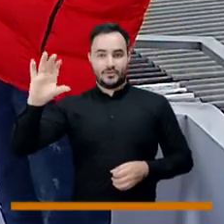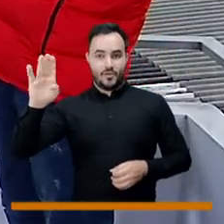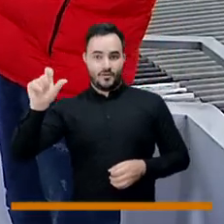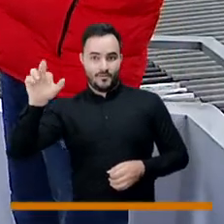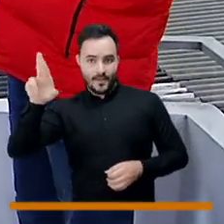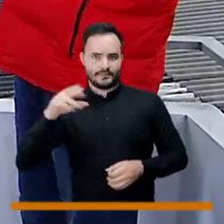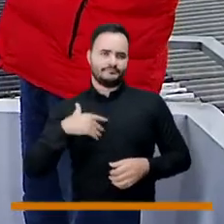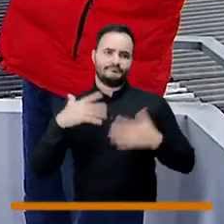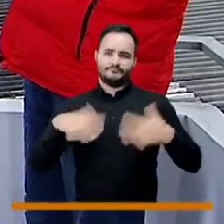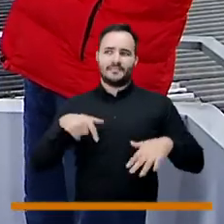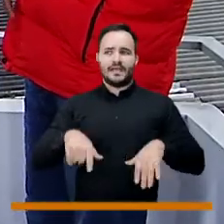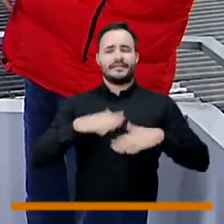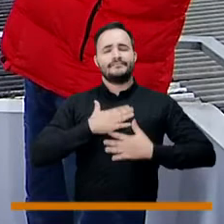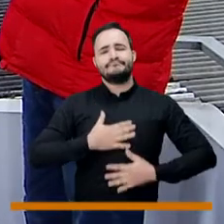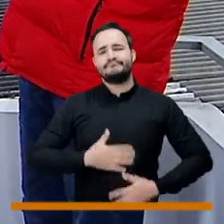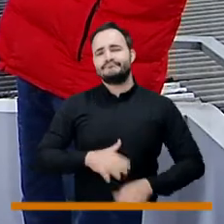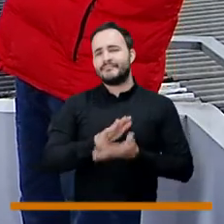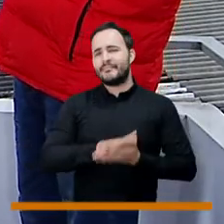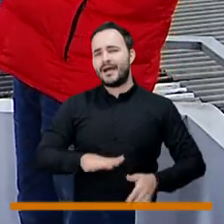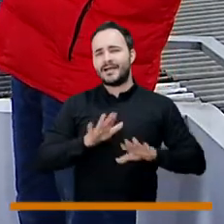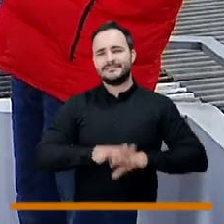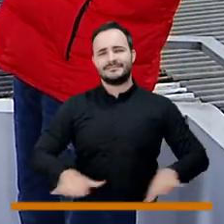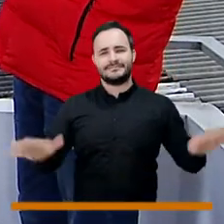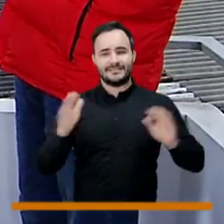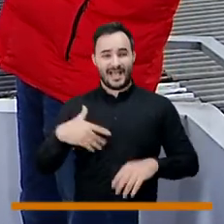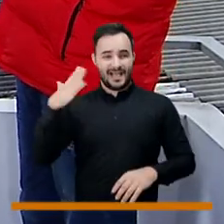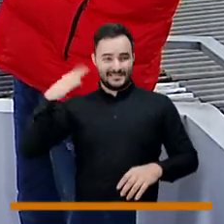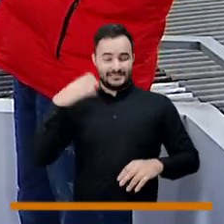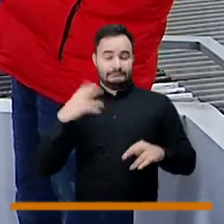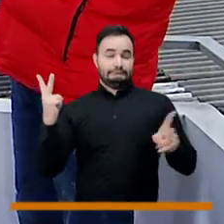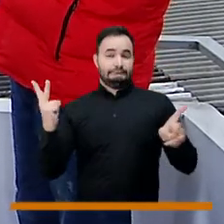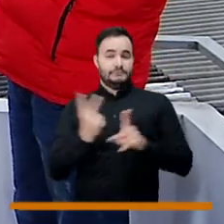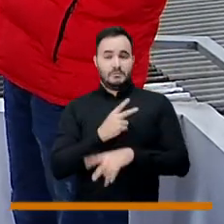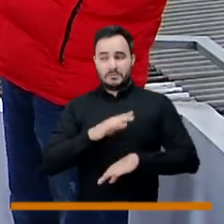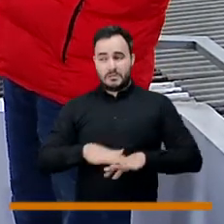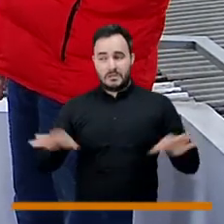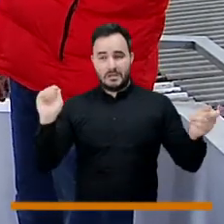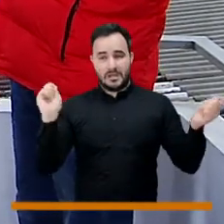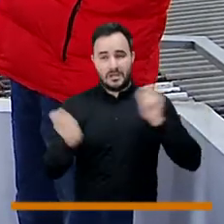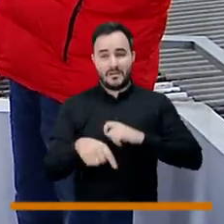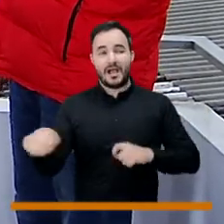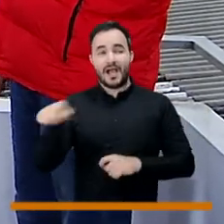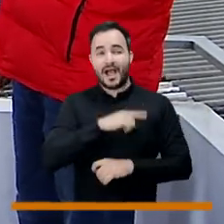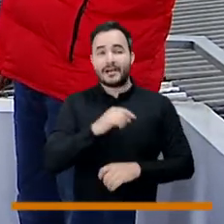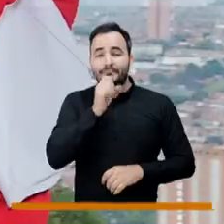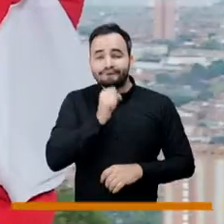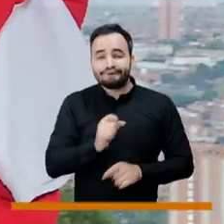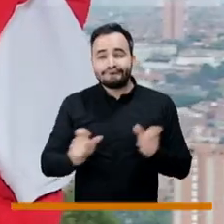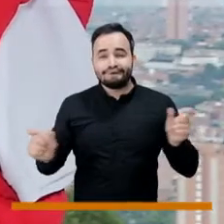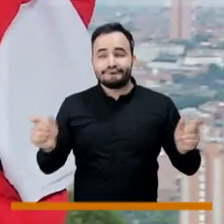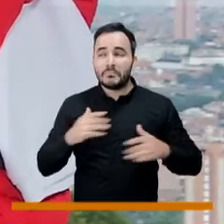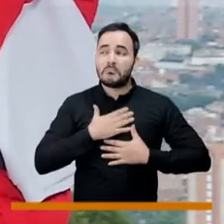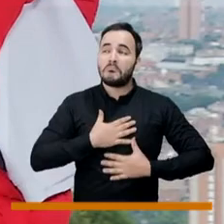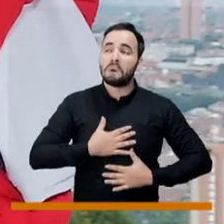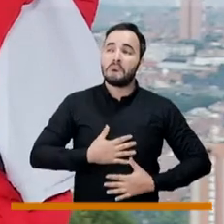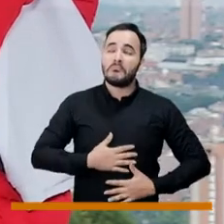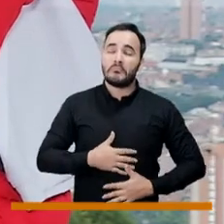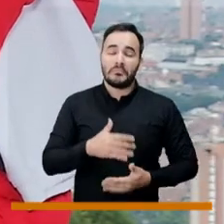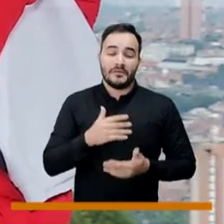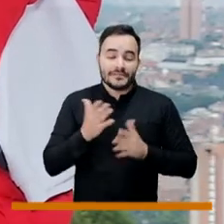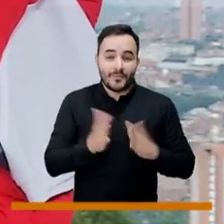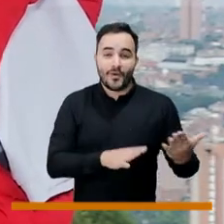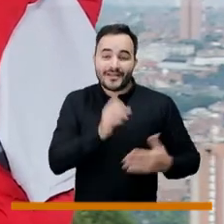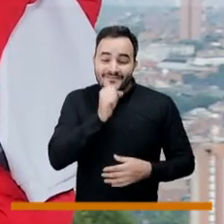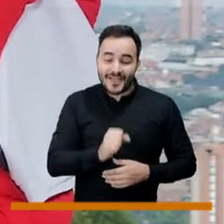porque aquí la gente ya tiene la esperanza de vida porque la violencia es el tiempo se radicó en maravilla estamos hablando de un metraje muy